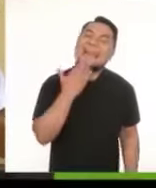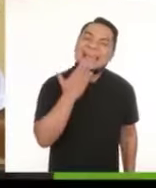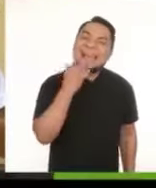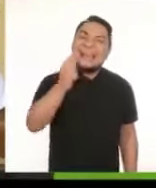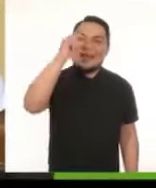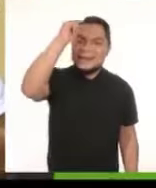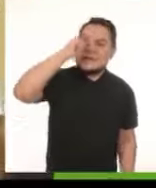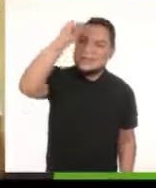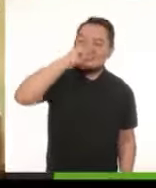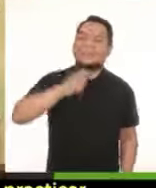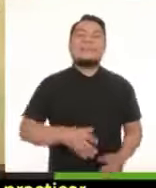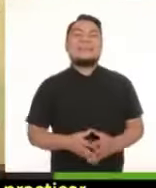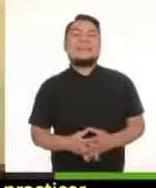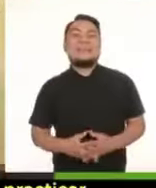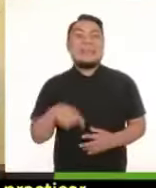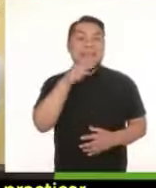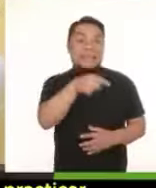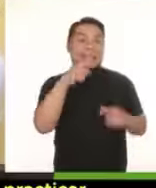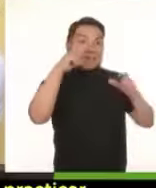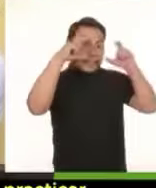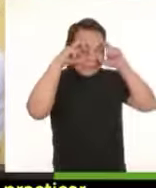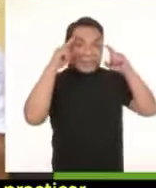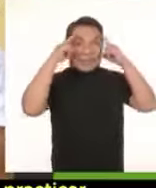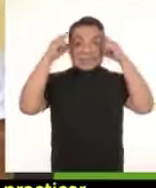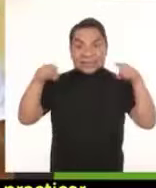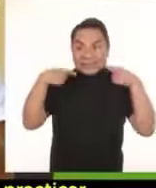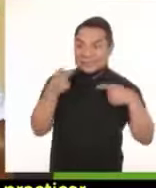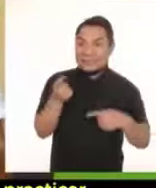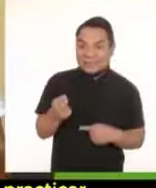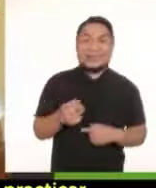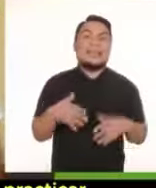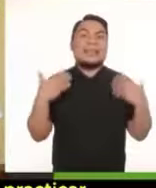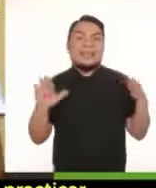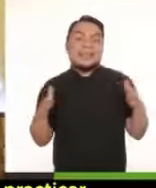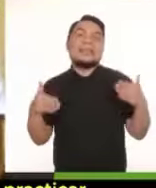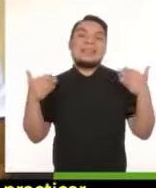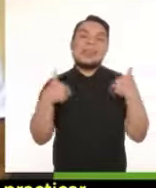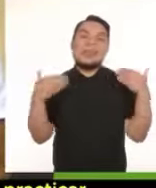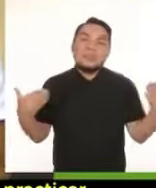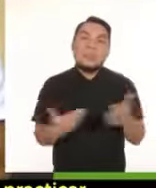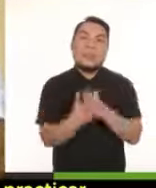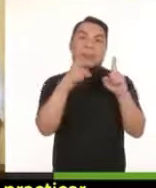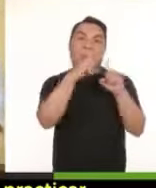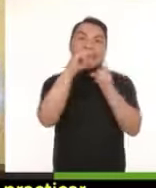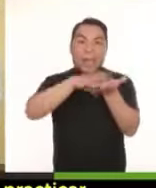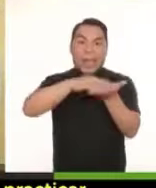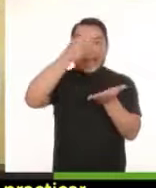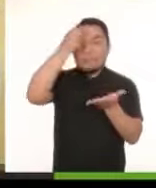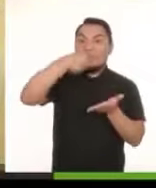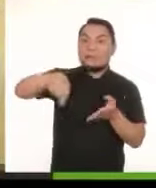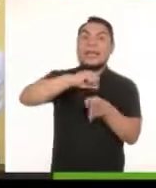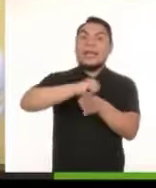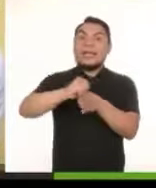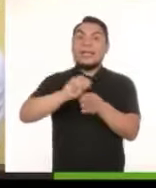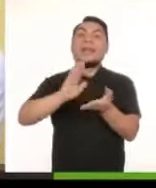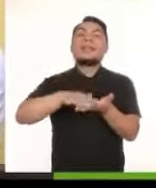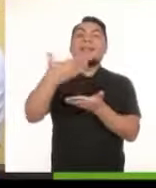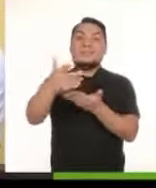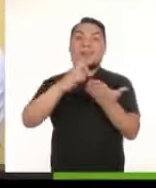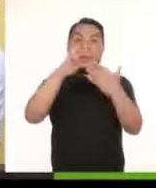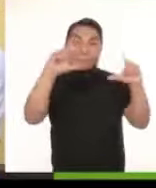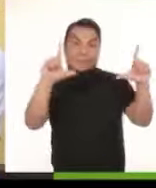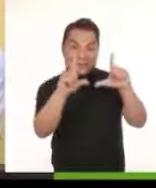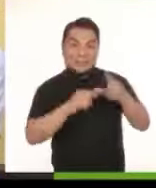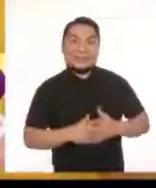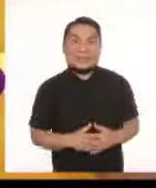Gracias, Paul. Tita, Tito. Ya tenemos nuevas palabras para practicar después del